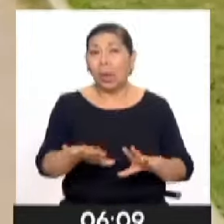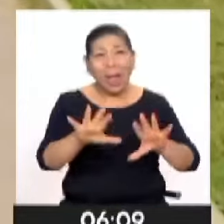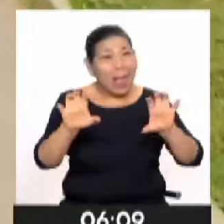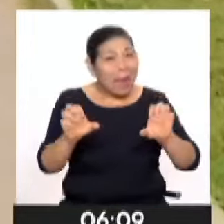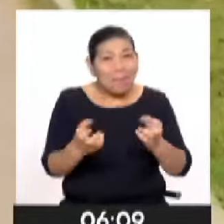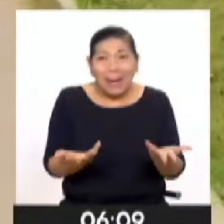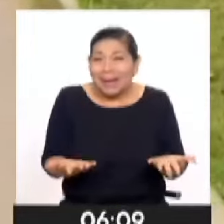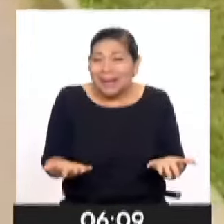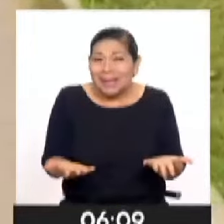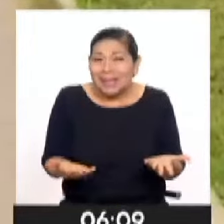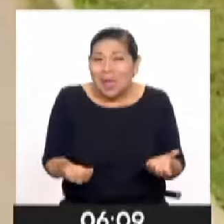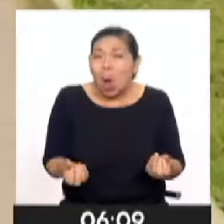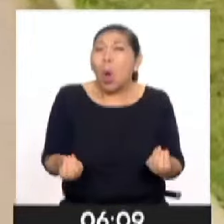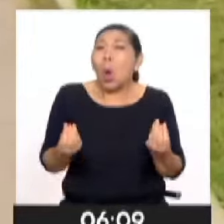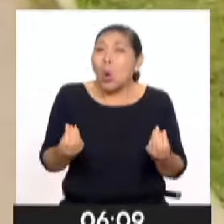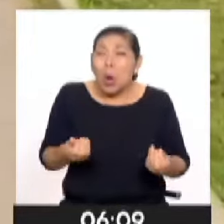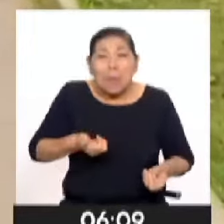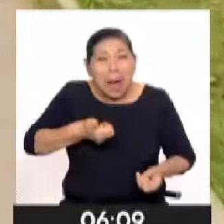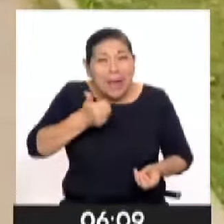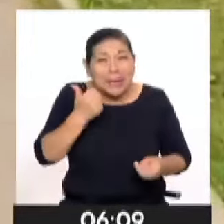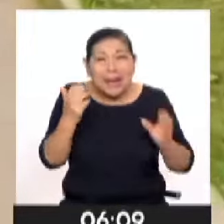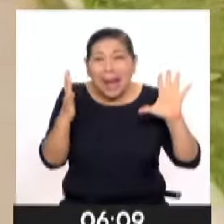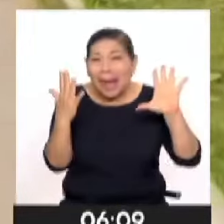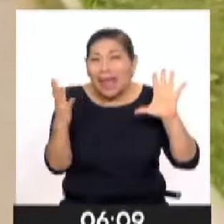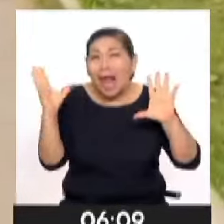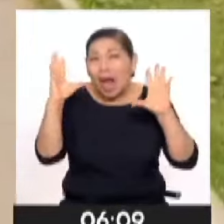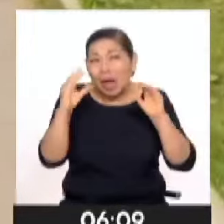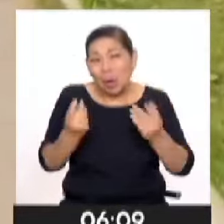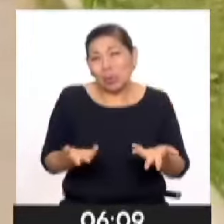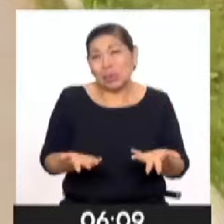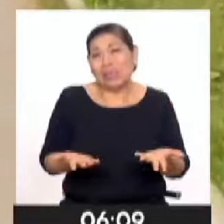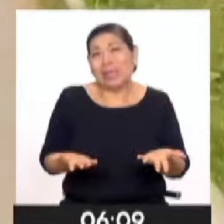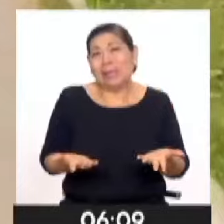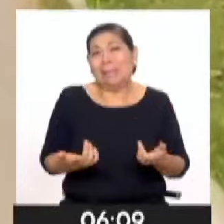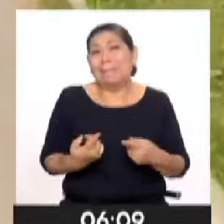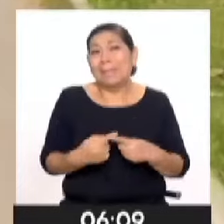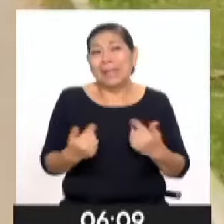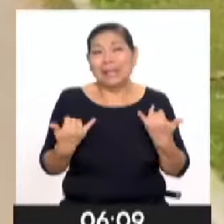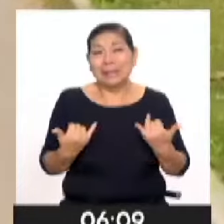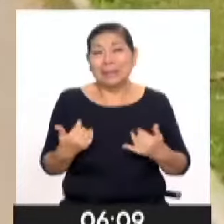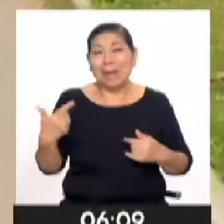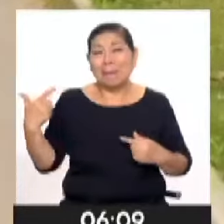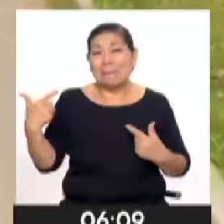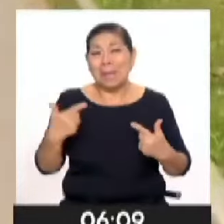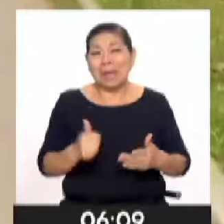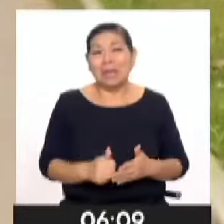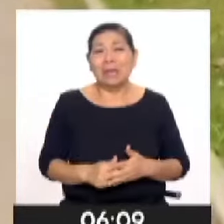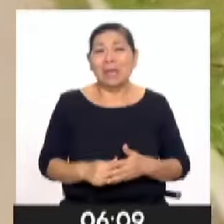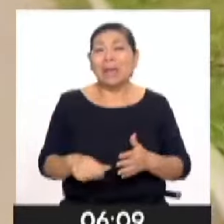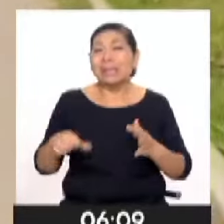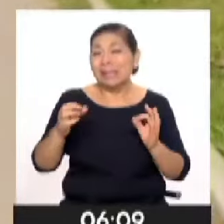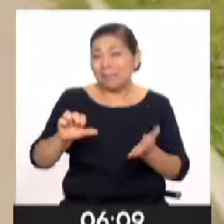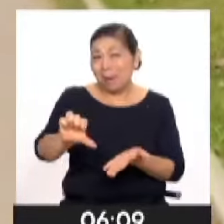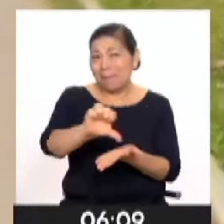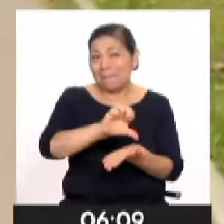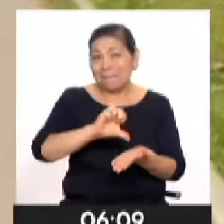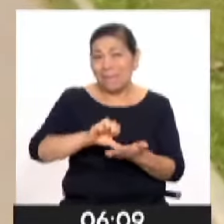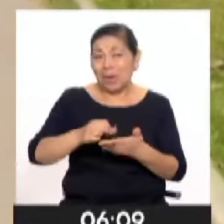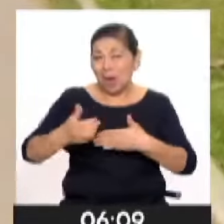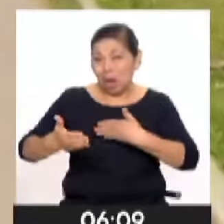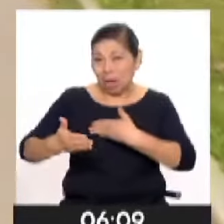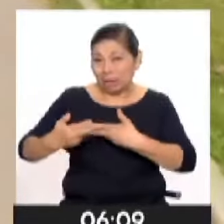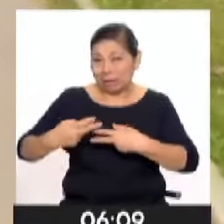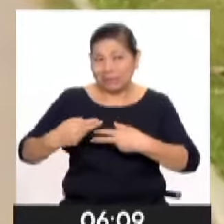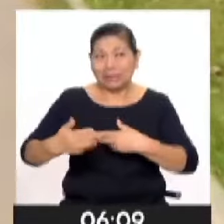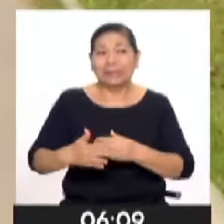estado de emergencia y se ha suscitado esto ayer a las diez de la noche Hay que tener en cuenta de que esta balacera se da en este parque en el cual al